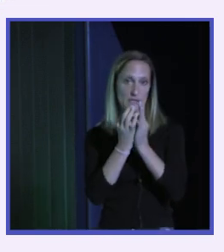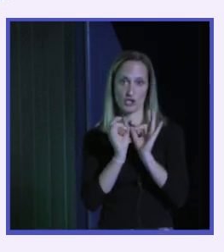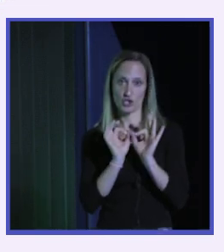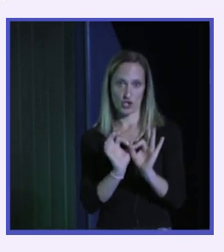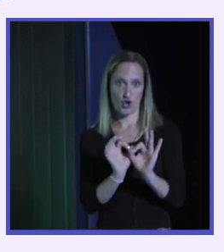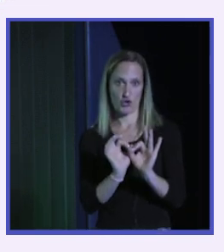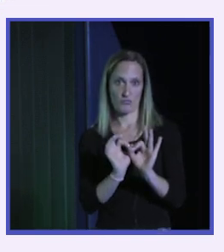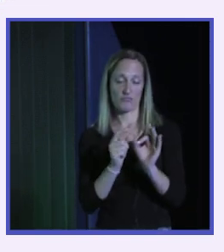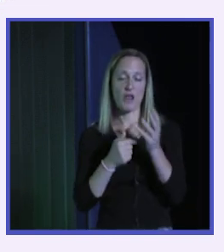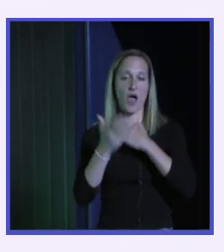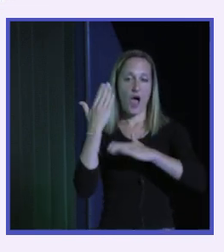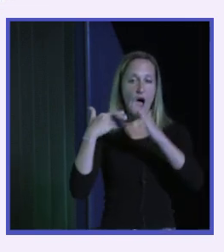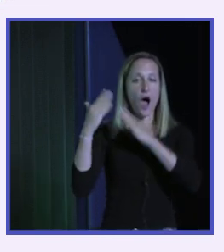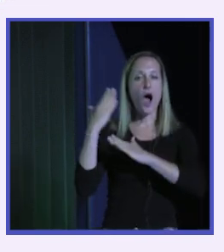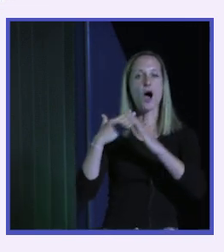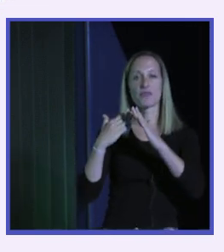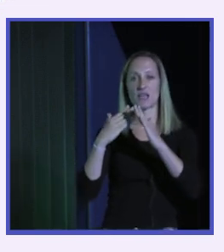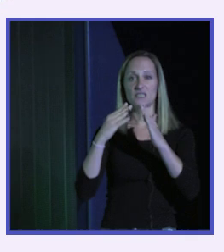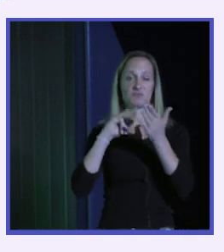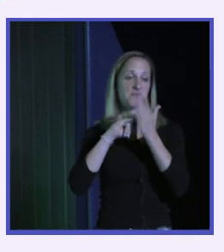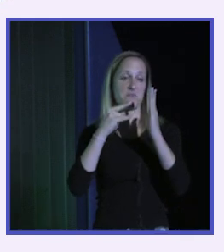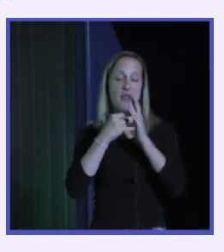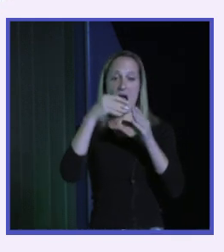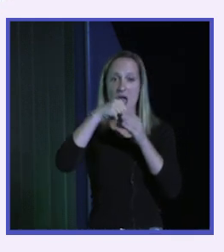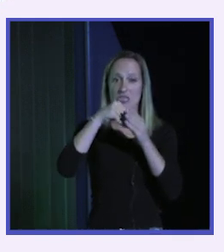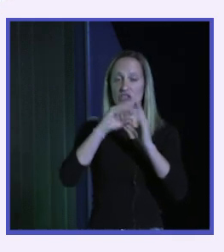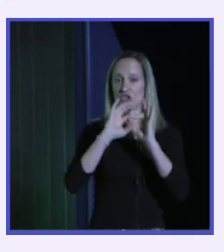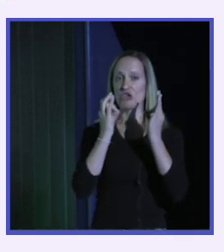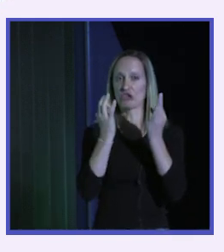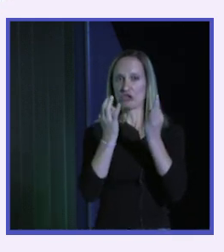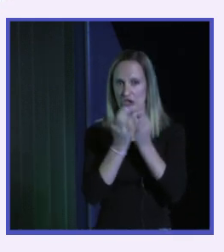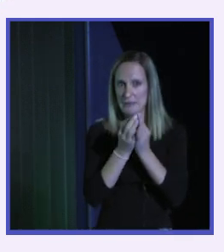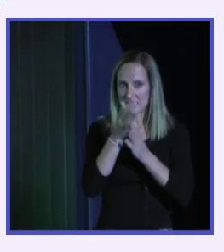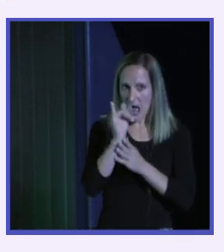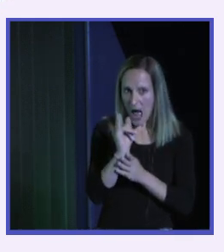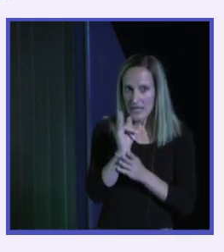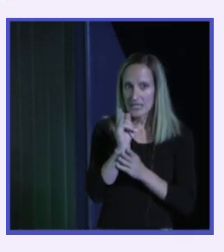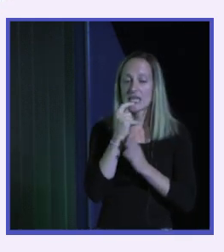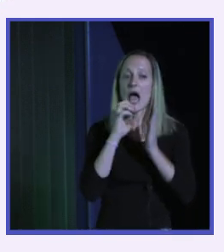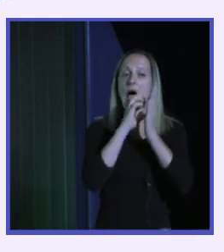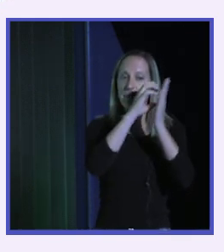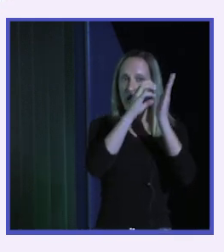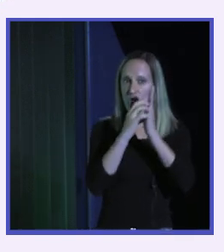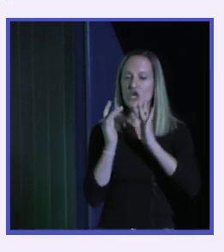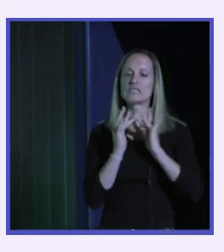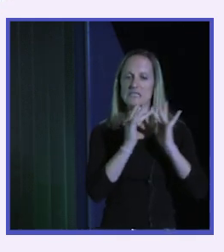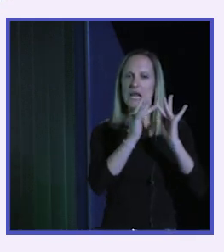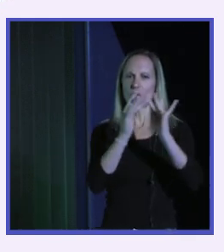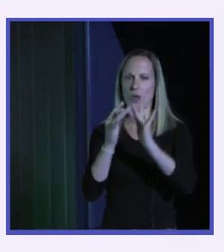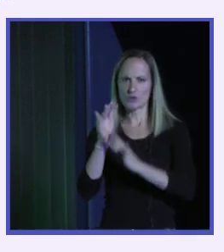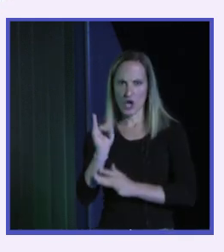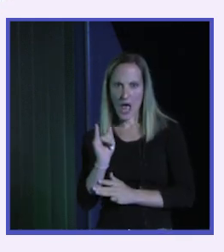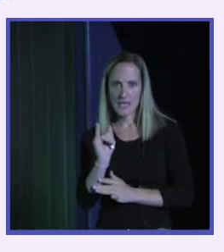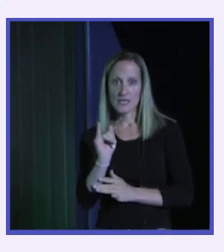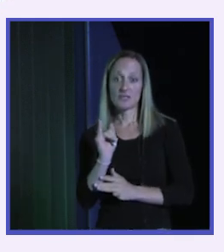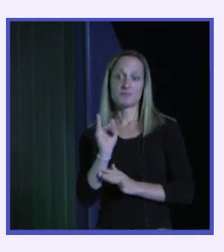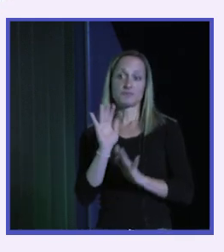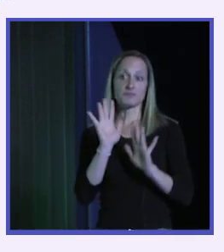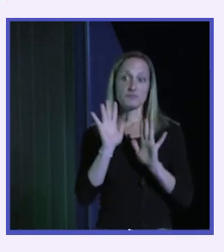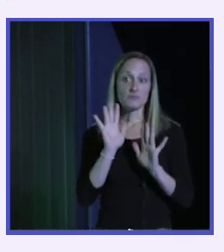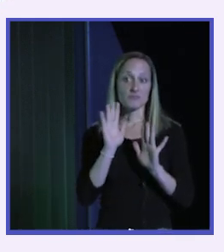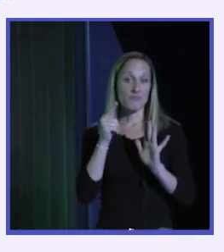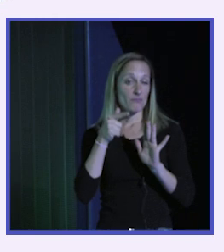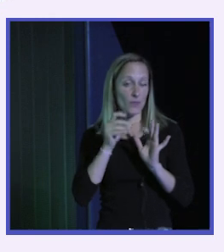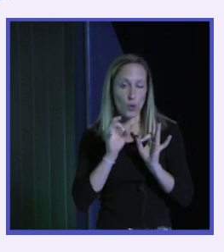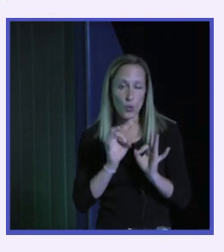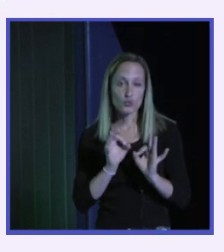existían plugins dentro de Teams y aplicaciones que interactuaban dentro de Teams. Este caso en concreto está hecho con Copilot Studio,